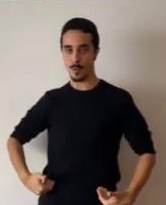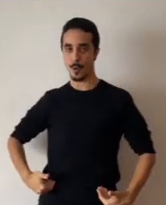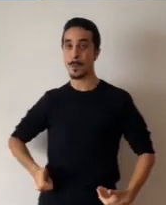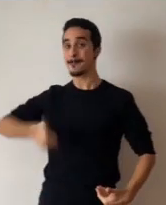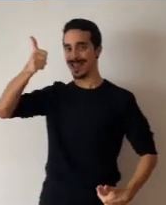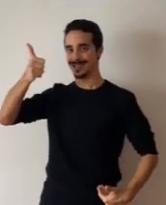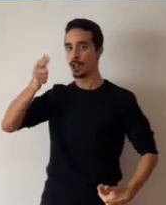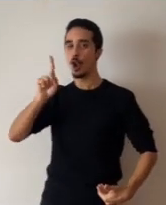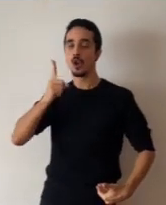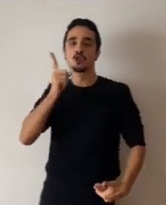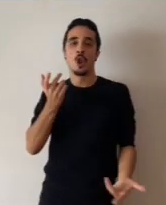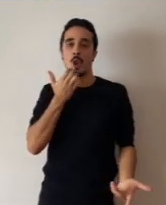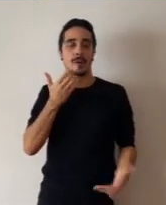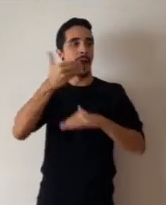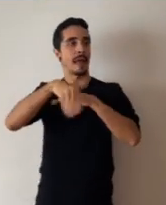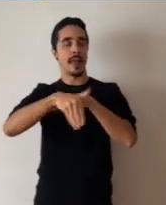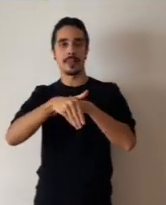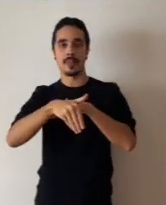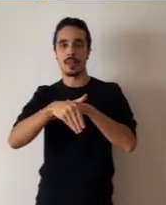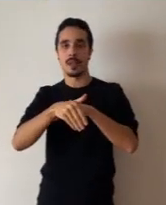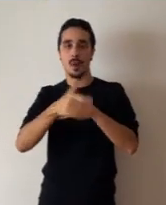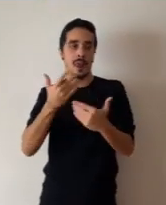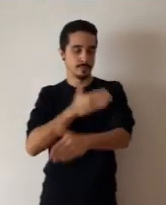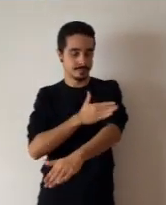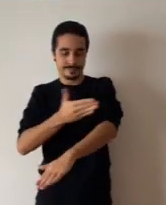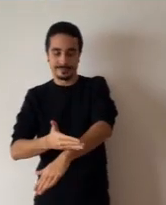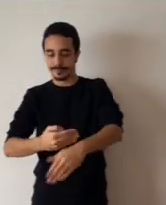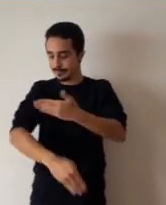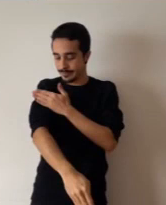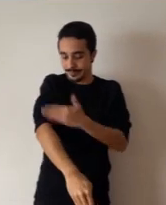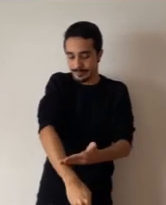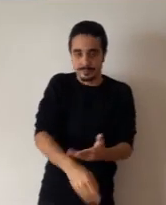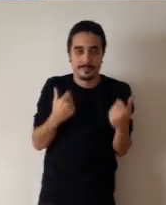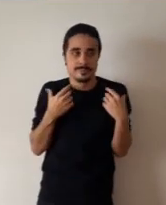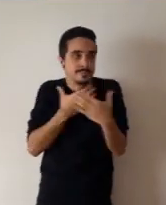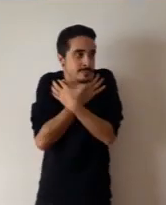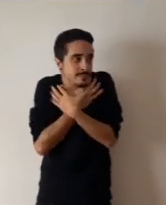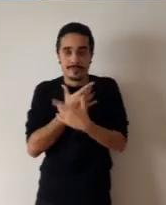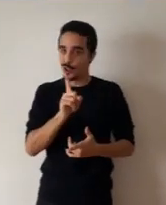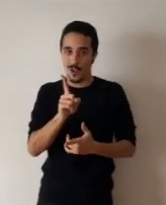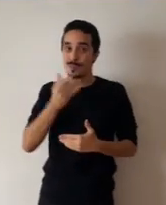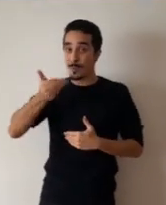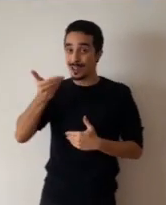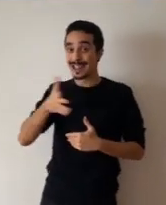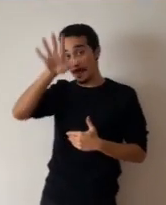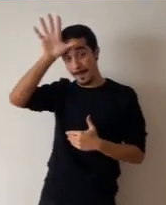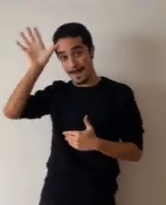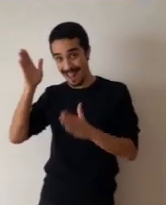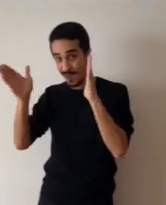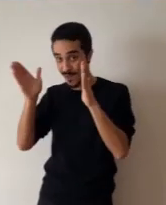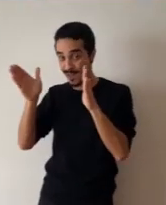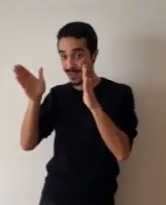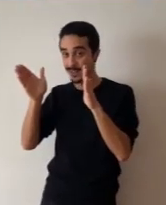corporal expuesta. O sea, no vale salir a la calle con un jersey de manga larga, sino que lo ideal es en